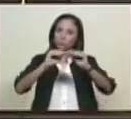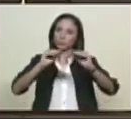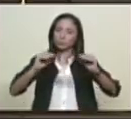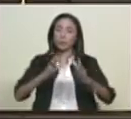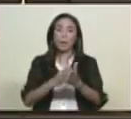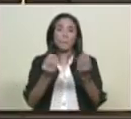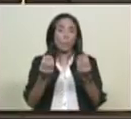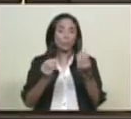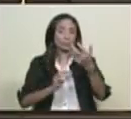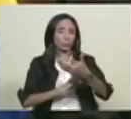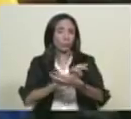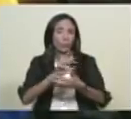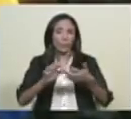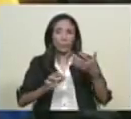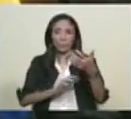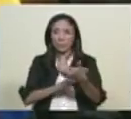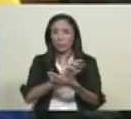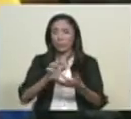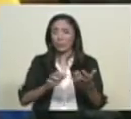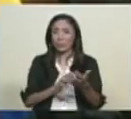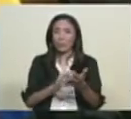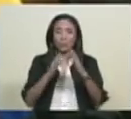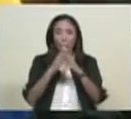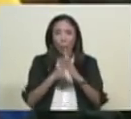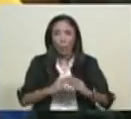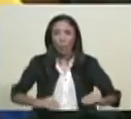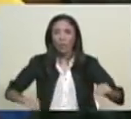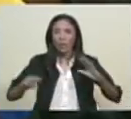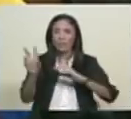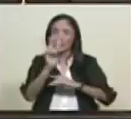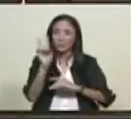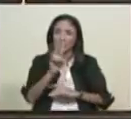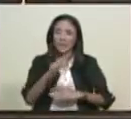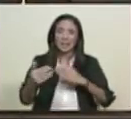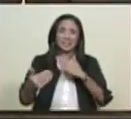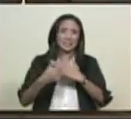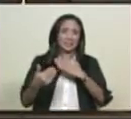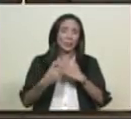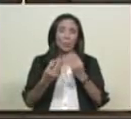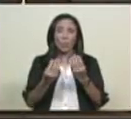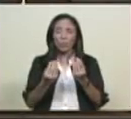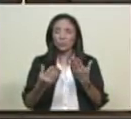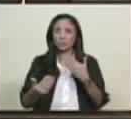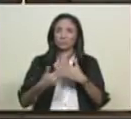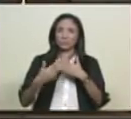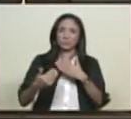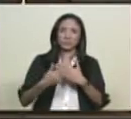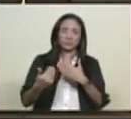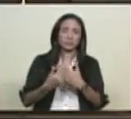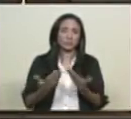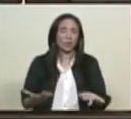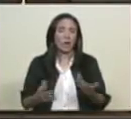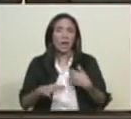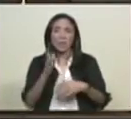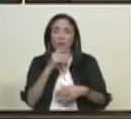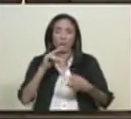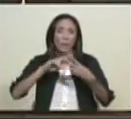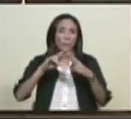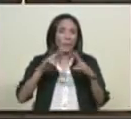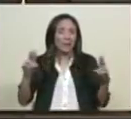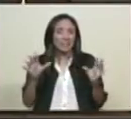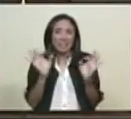una circunstancia de conmoción nacional, de amenaza a la vida y a la paz pública, de